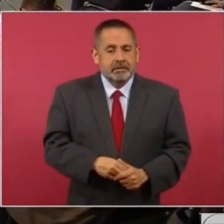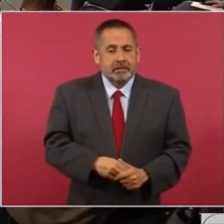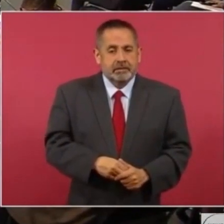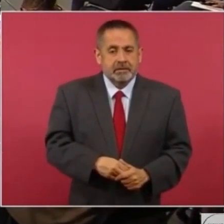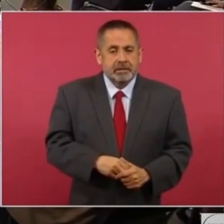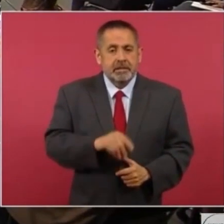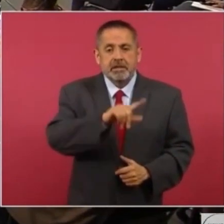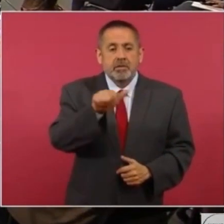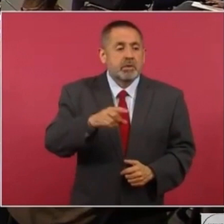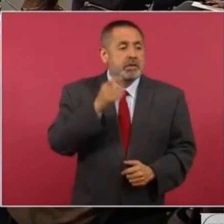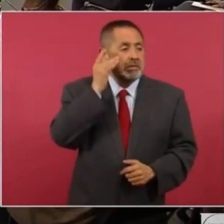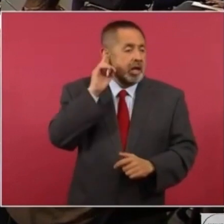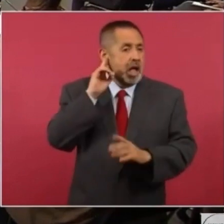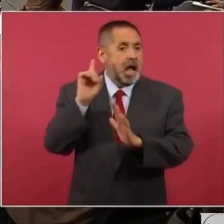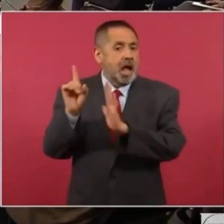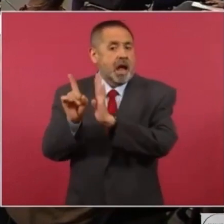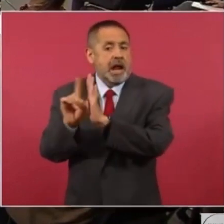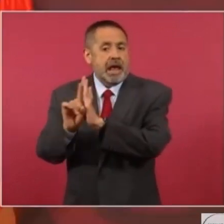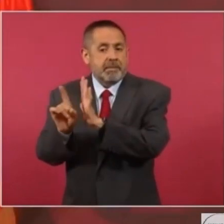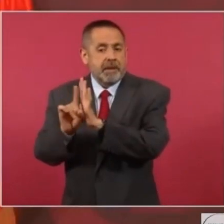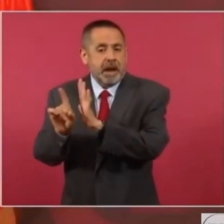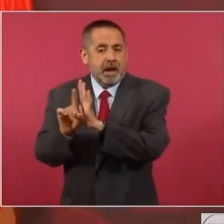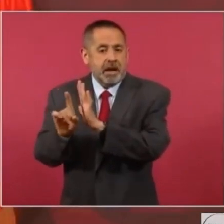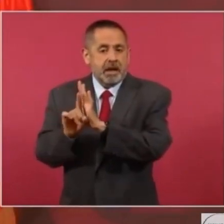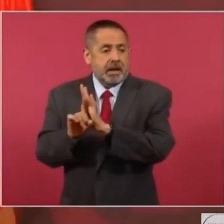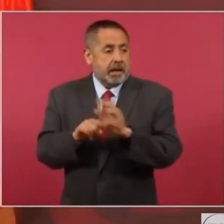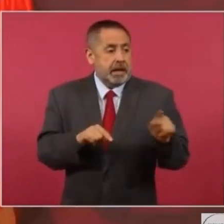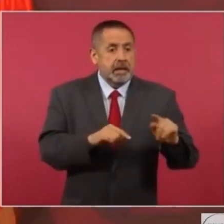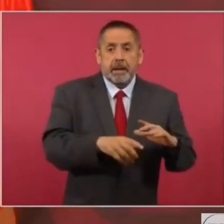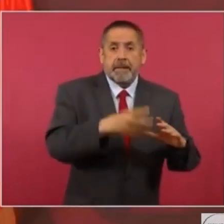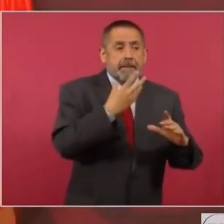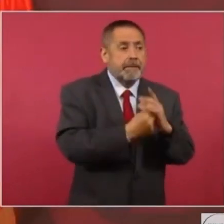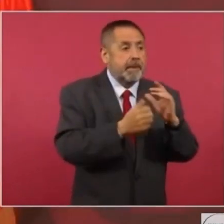Y entonces suena la alarma, ¿no?, y salen